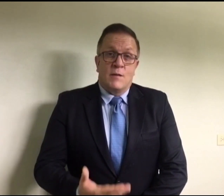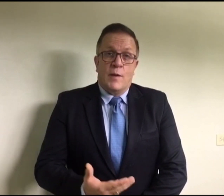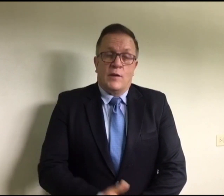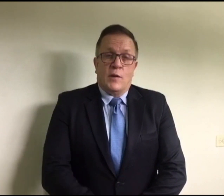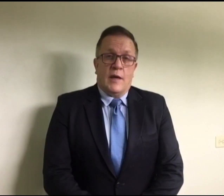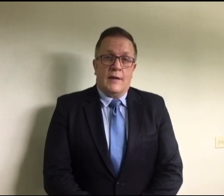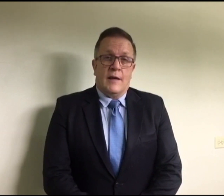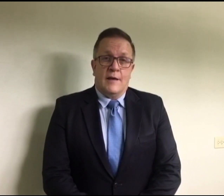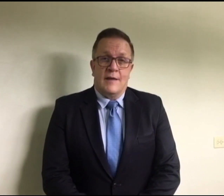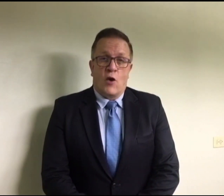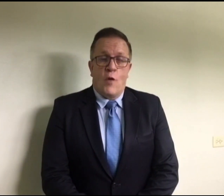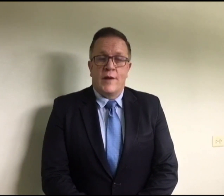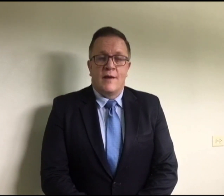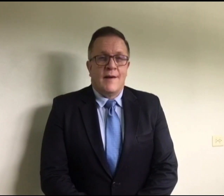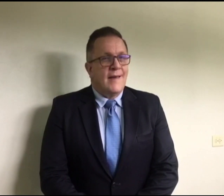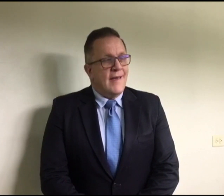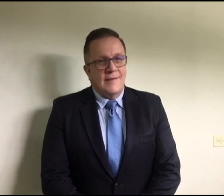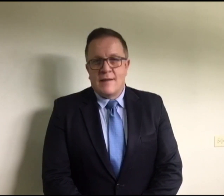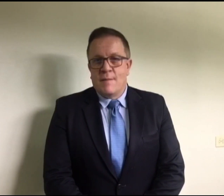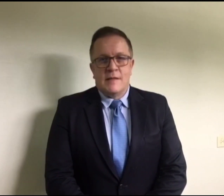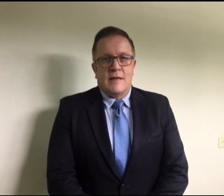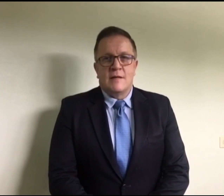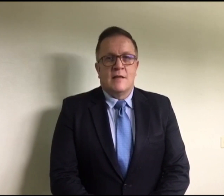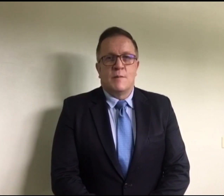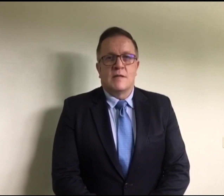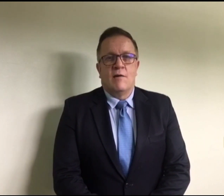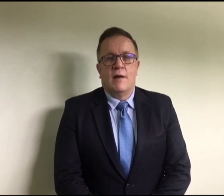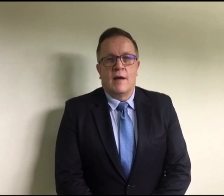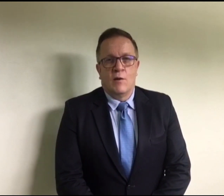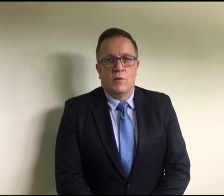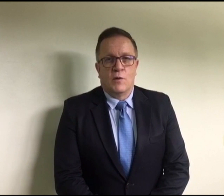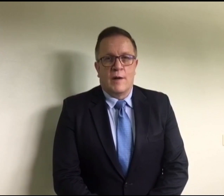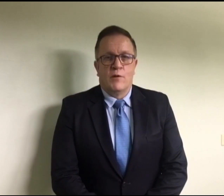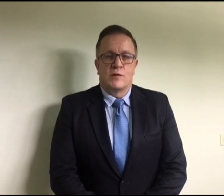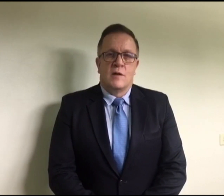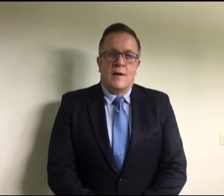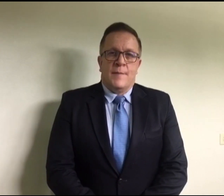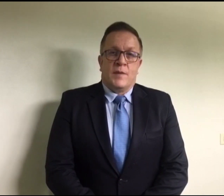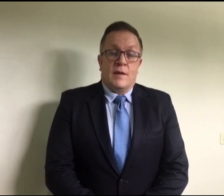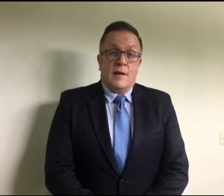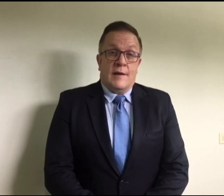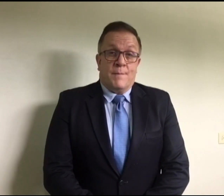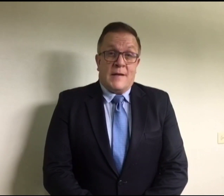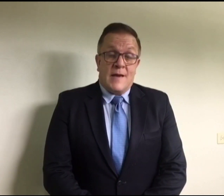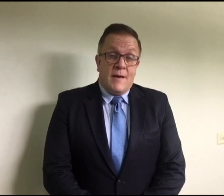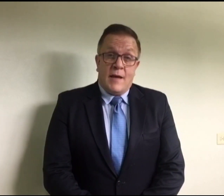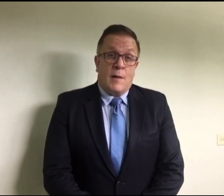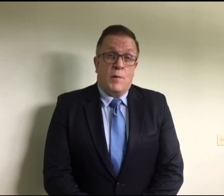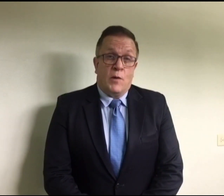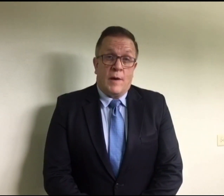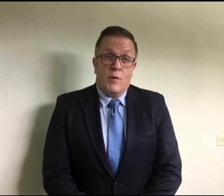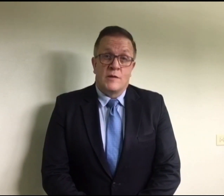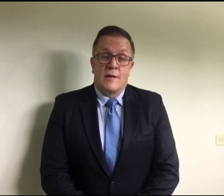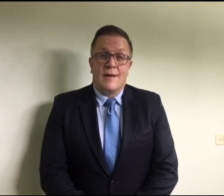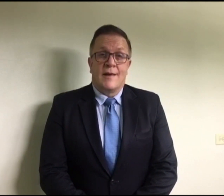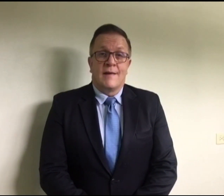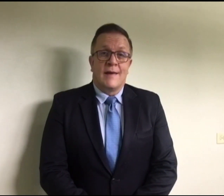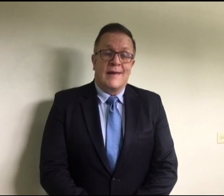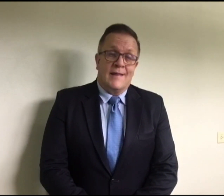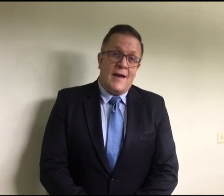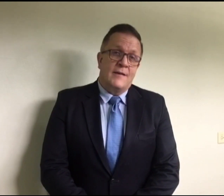en este momento de COVID, ese tema se hace indispensable de que lo logremos pasar, de que